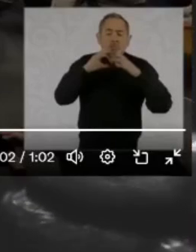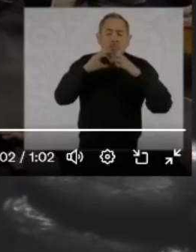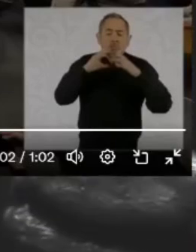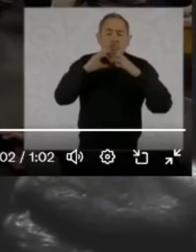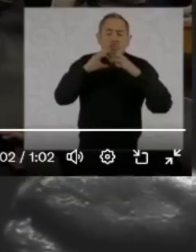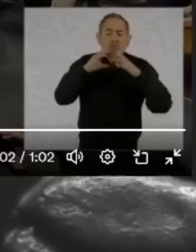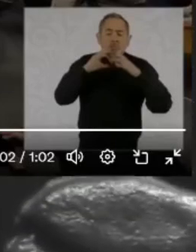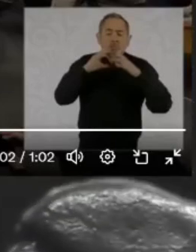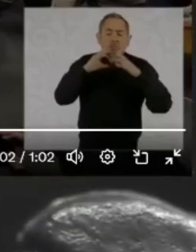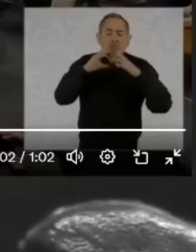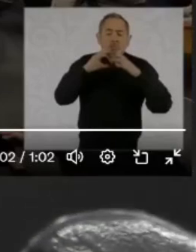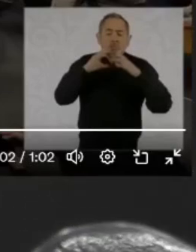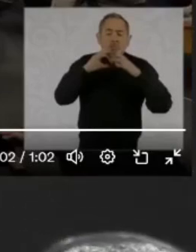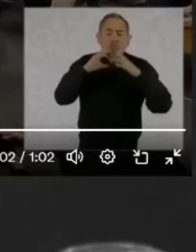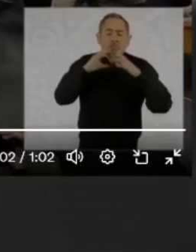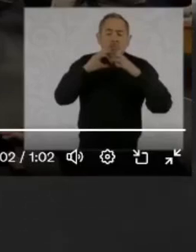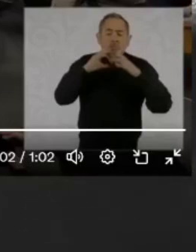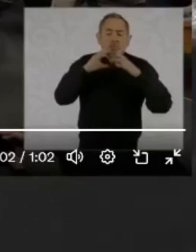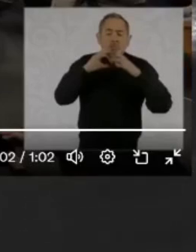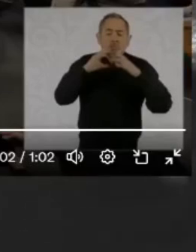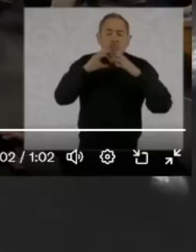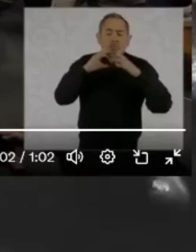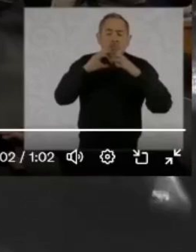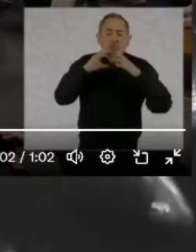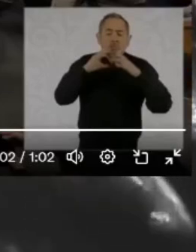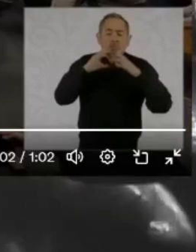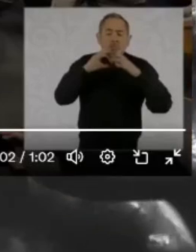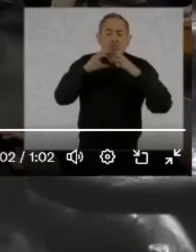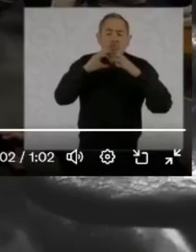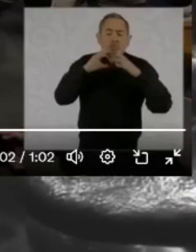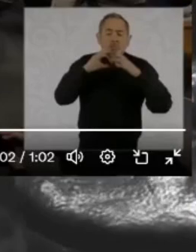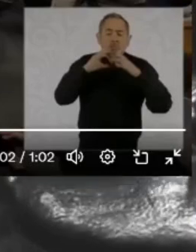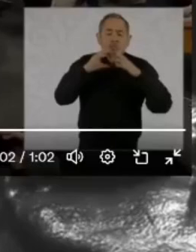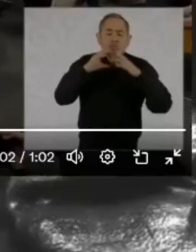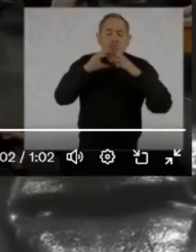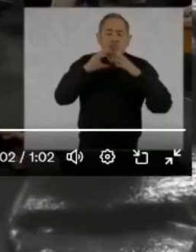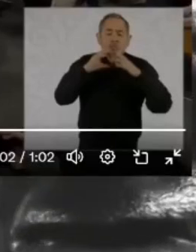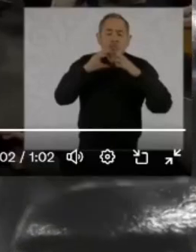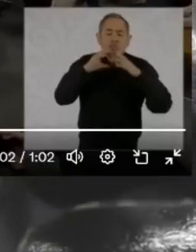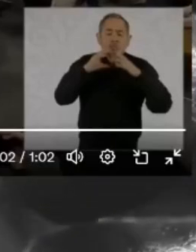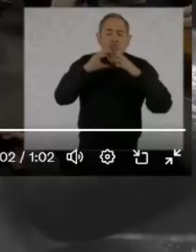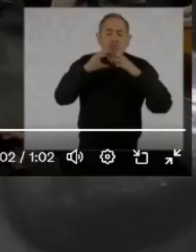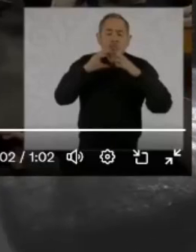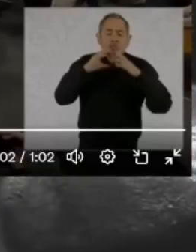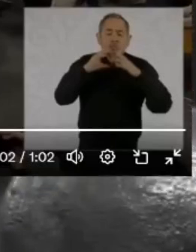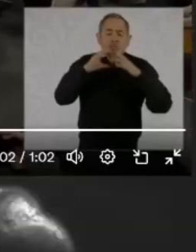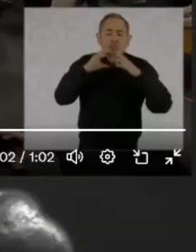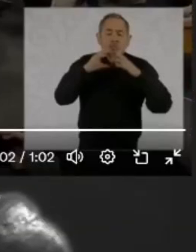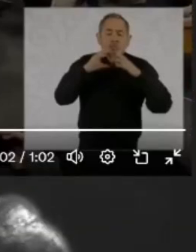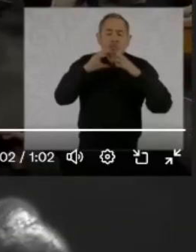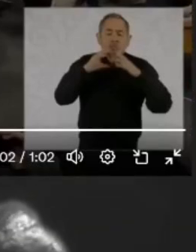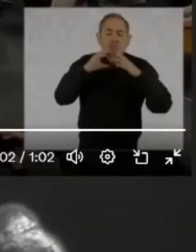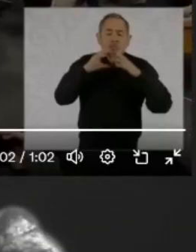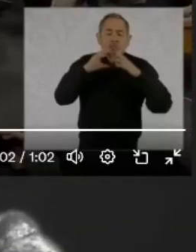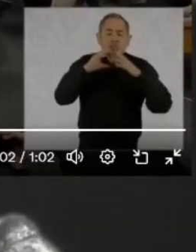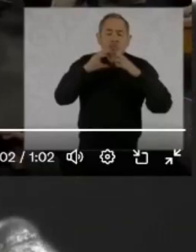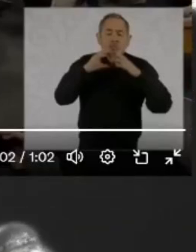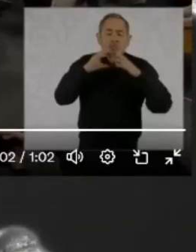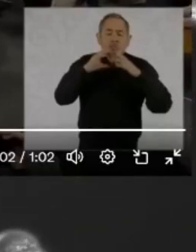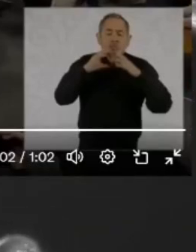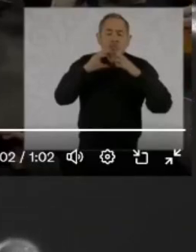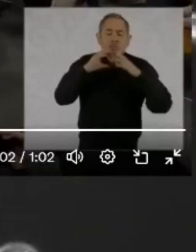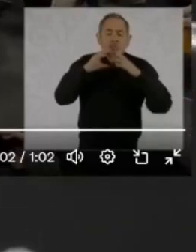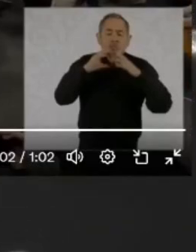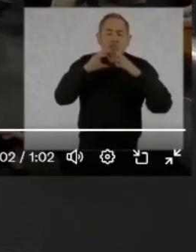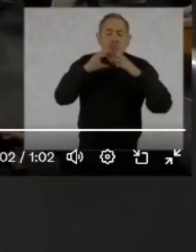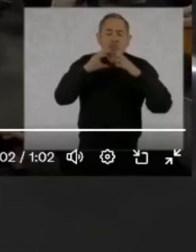conocía, ahí por el sur de la ciudad, es muy grande. Sí, por allá por el restaurante Arroyo, por donde está el Enríquez de la Barbacoa, por todo